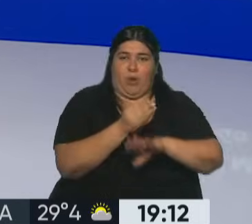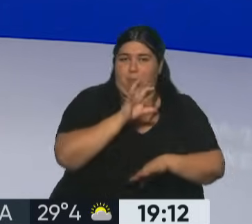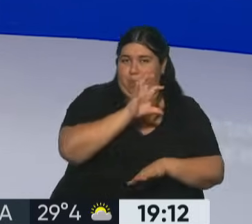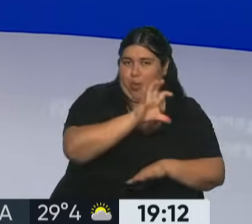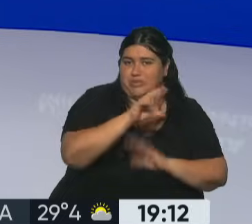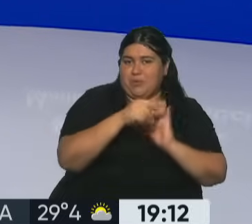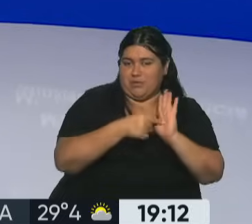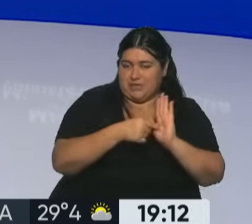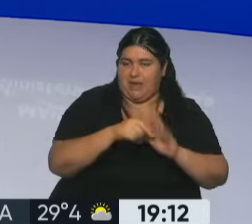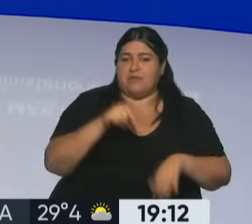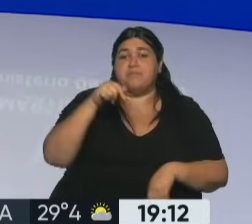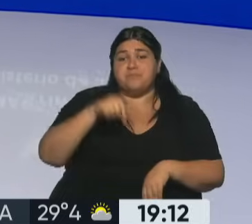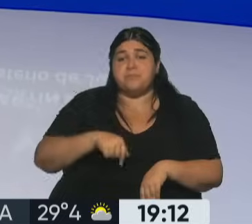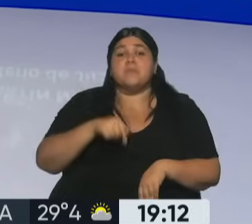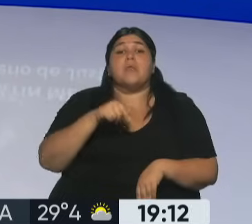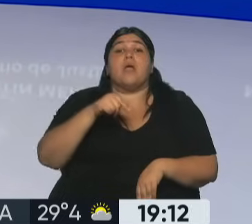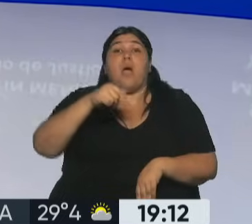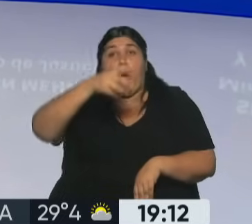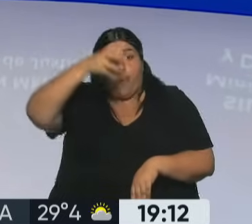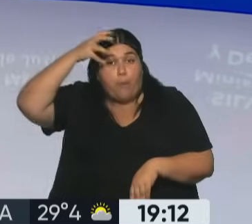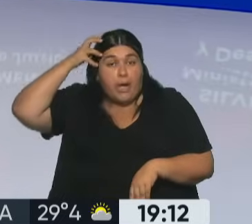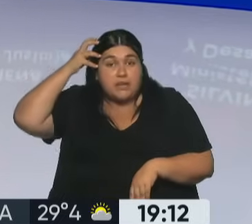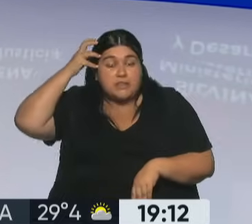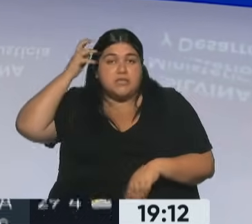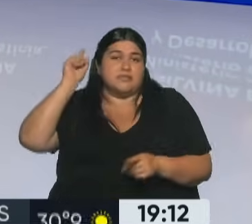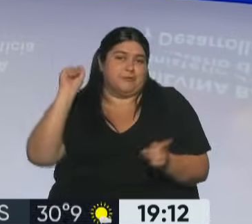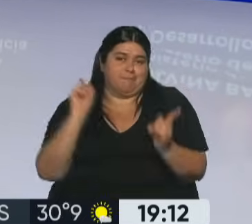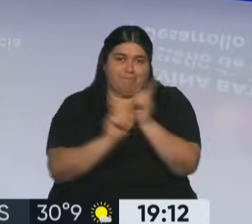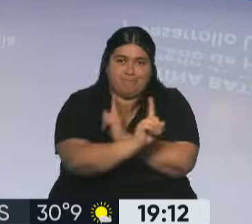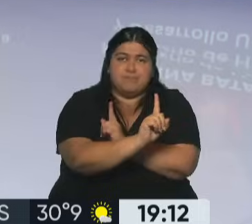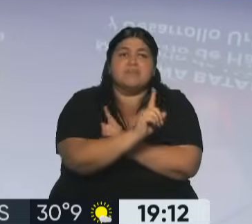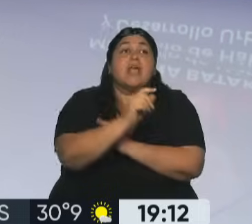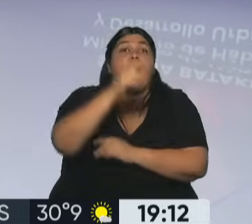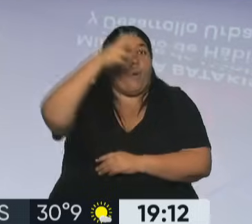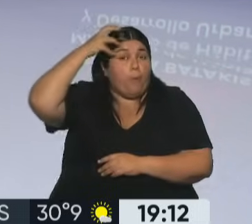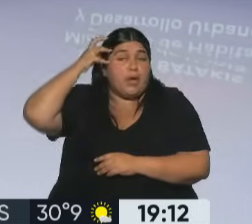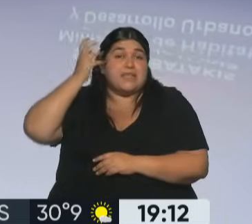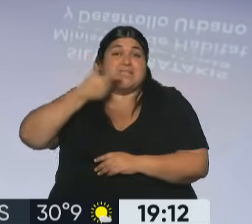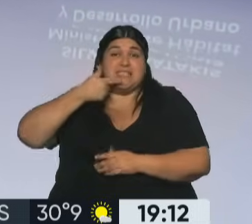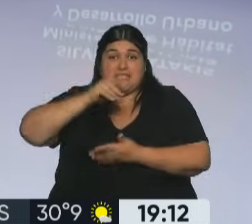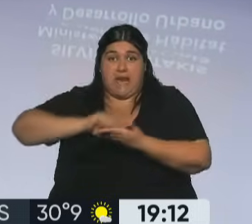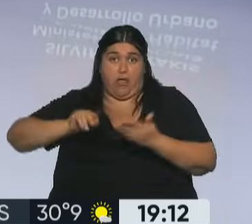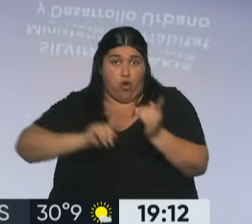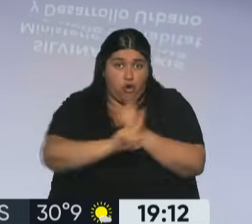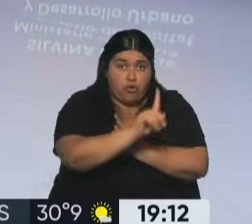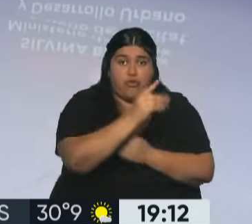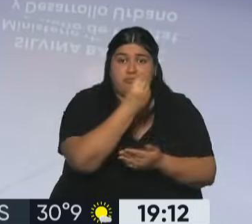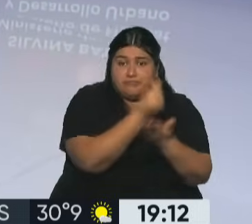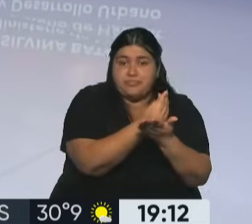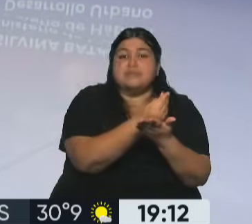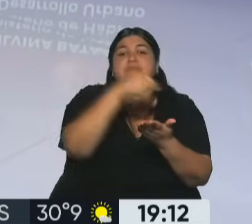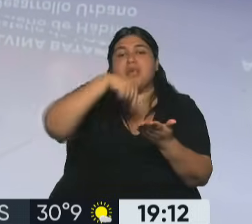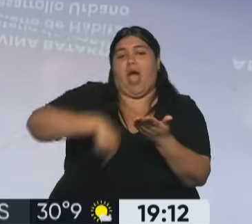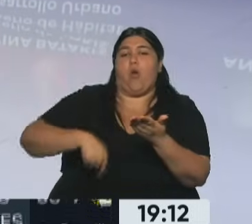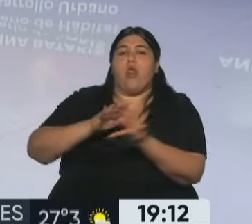cargos importantes porque se va a Sergio berni que ahora va a ser senador y lo reemplazará allí Javier alonzo al frente del Ministerio de seguridad en la provincia de